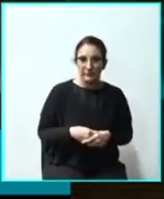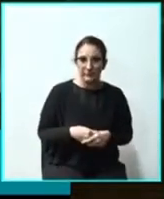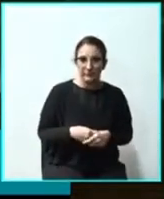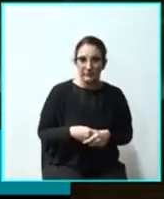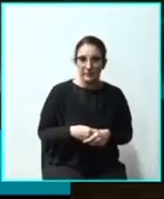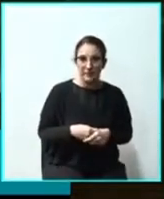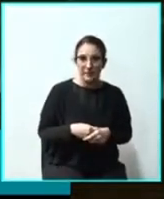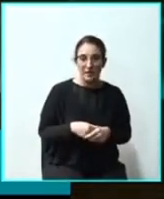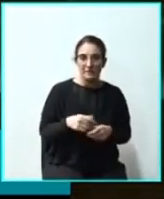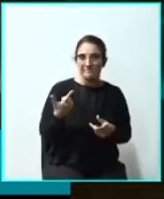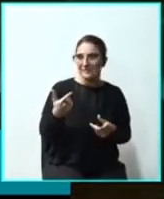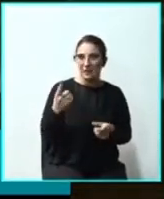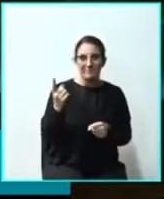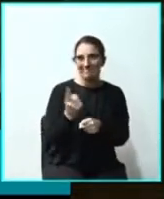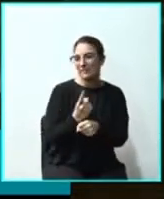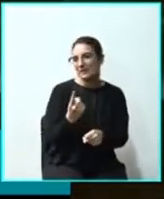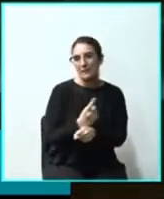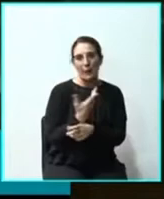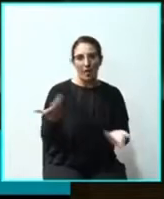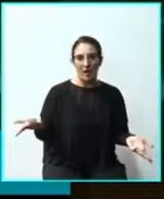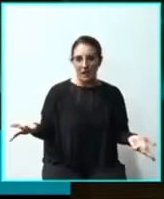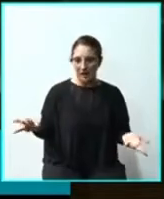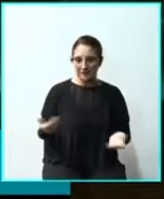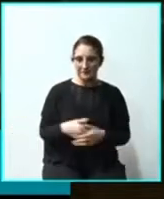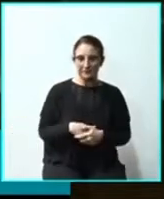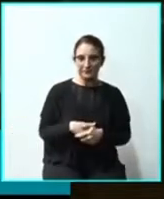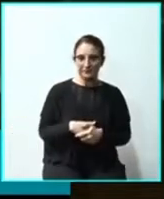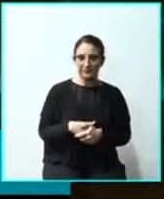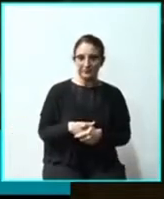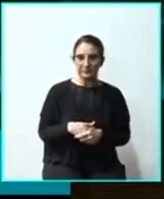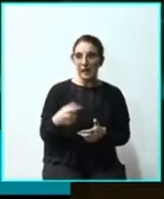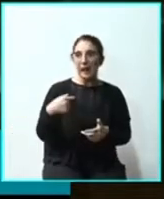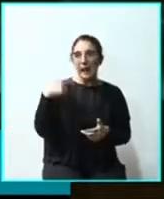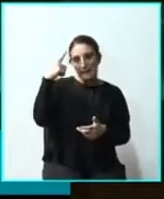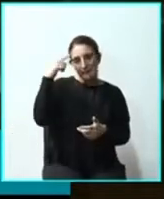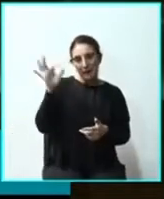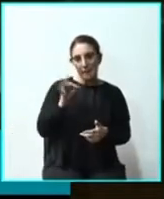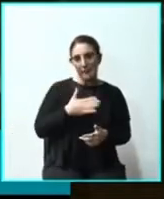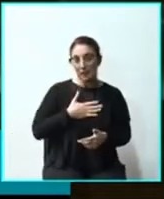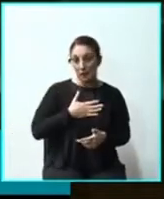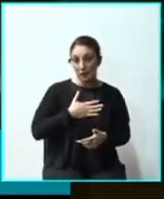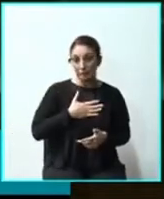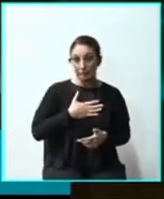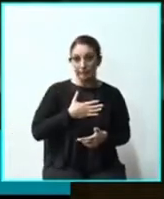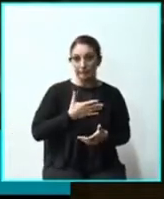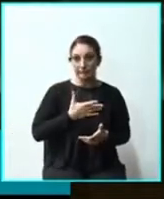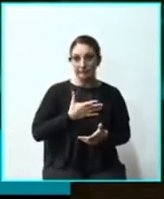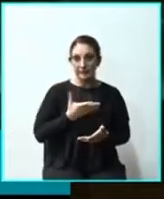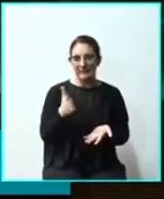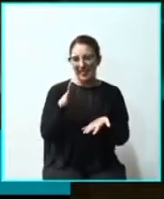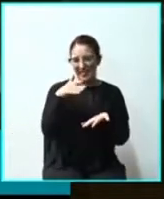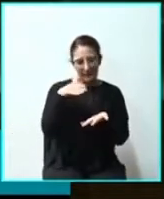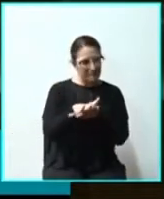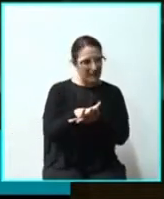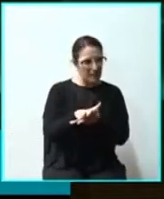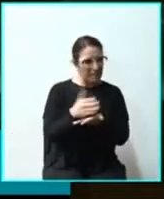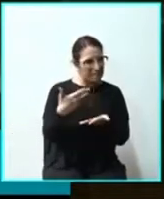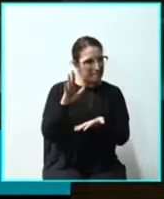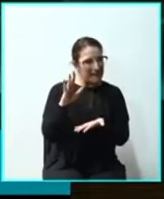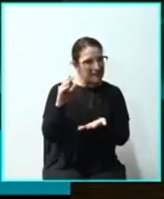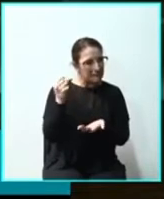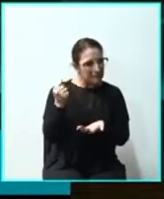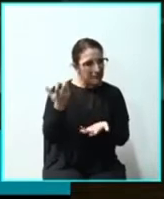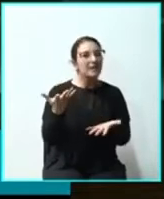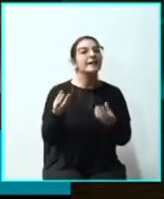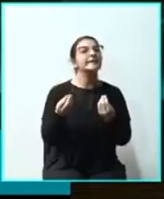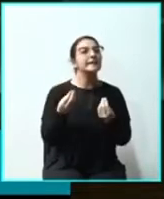Y eso no lo podemos admitir. Naturalmente, en mi opinión, parte de un concepto de fondo. Y el concepto de